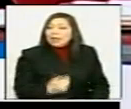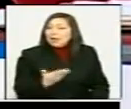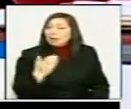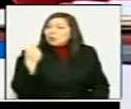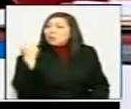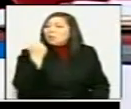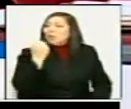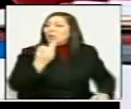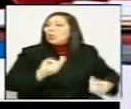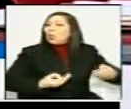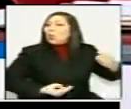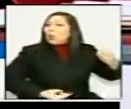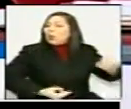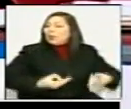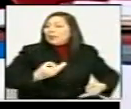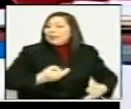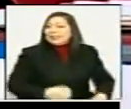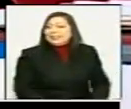poder judicial.